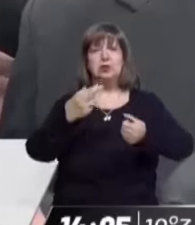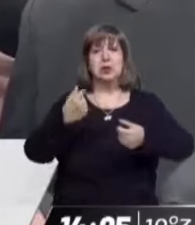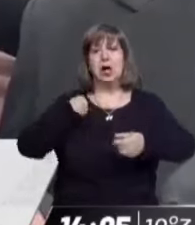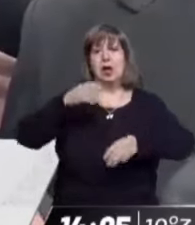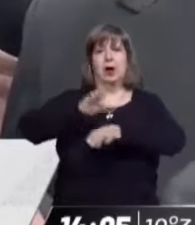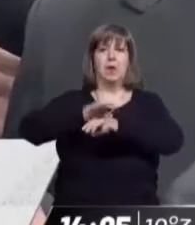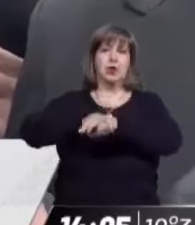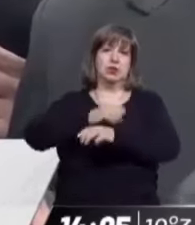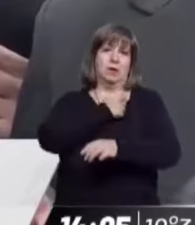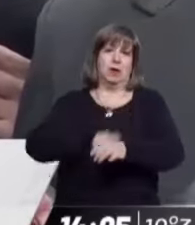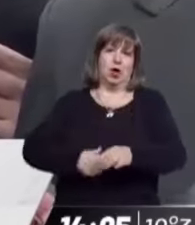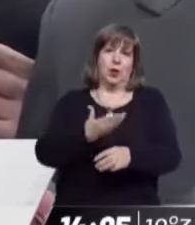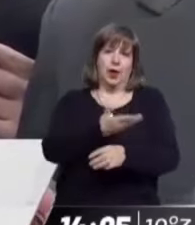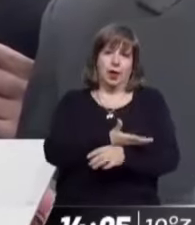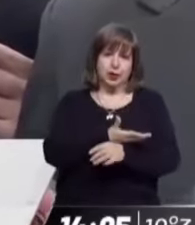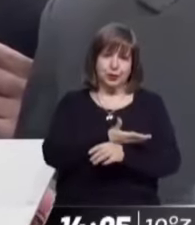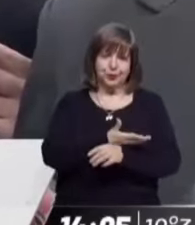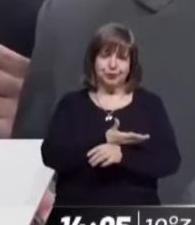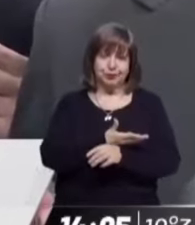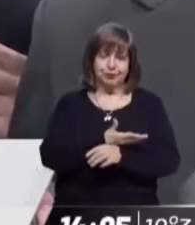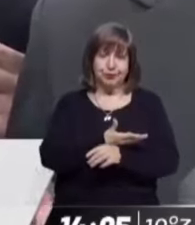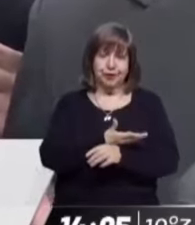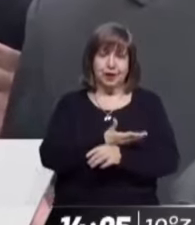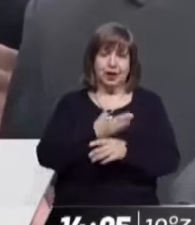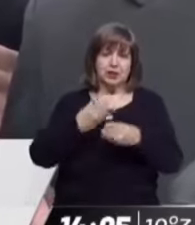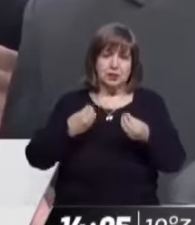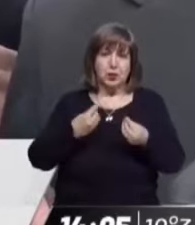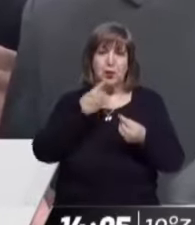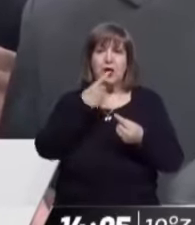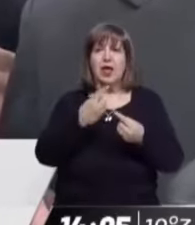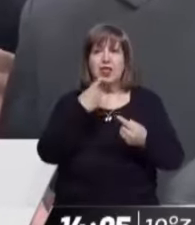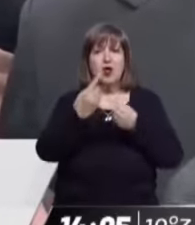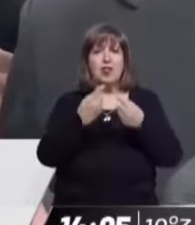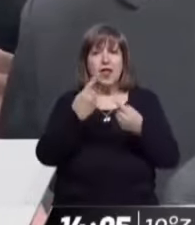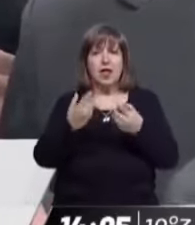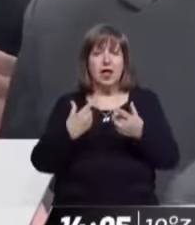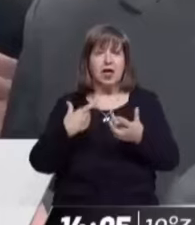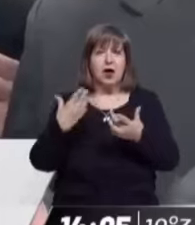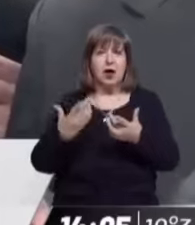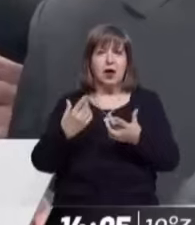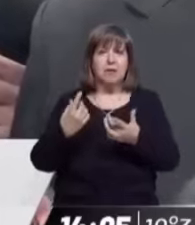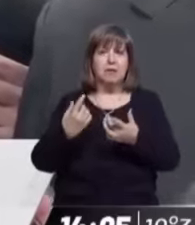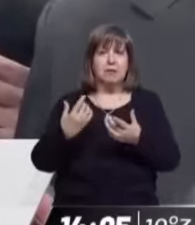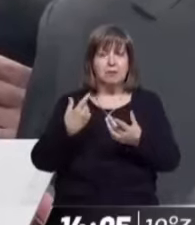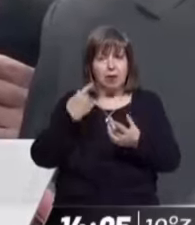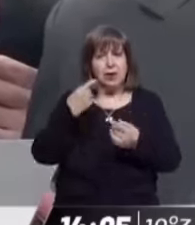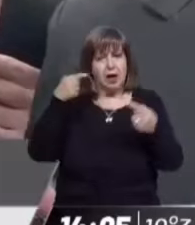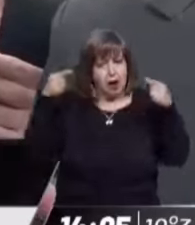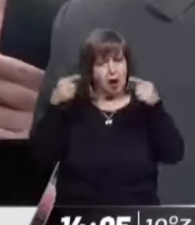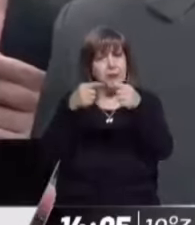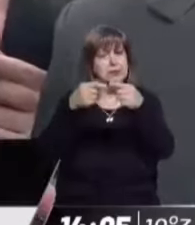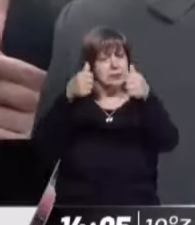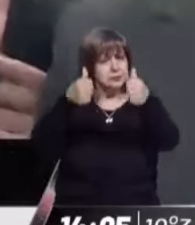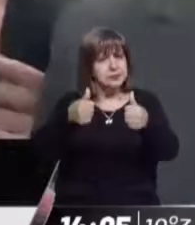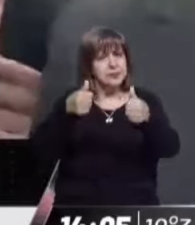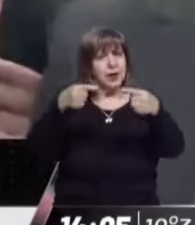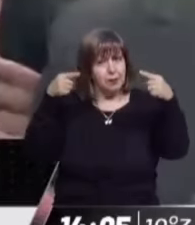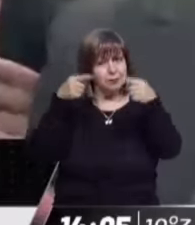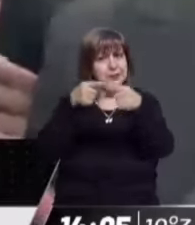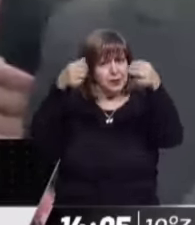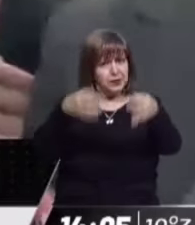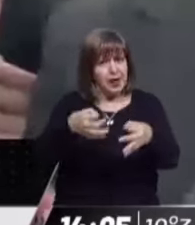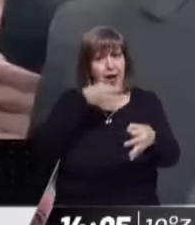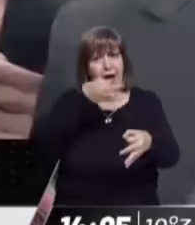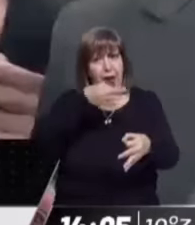tiene la provincia. Con lo cual, ¿por qué hago todo este coso? Para ver si empezamos a enfocarnos en la crónica periodística, en